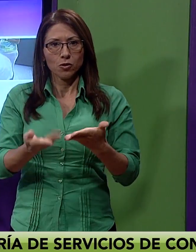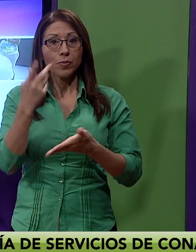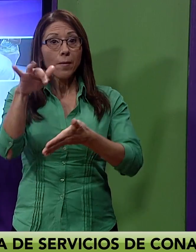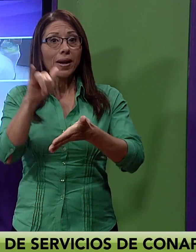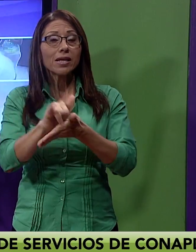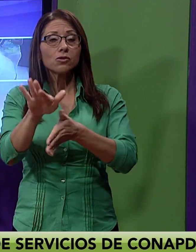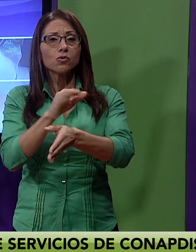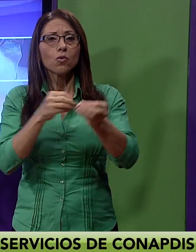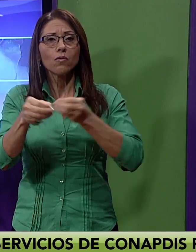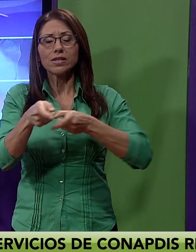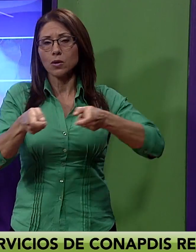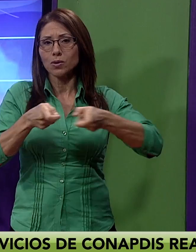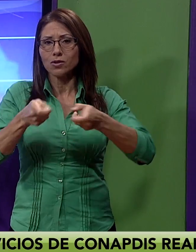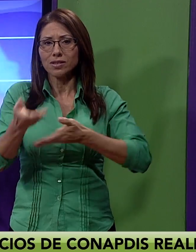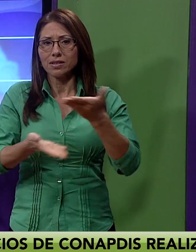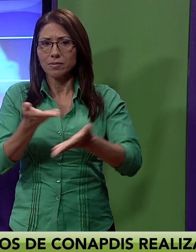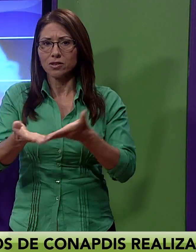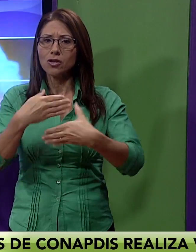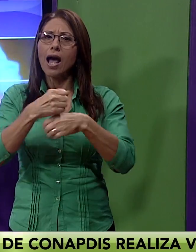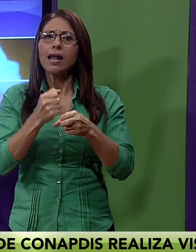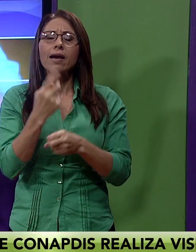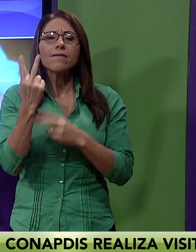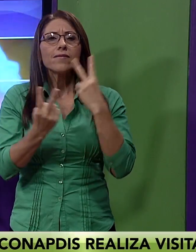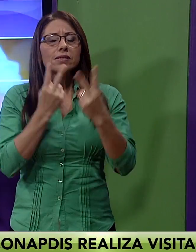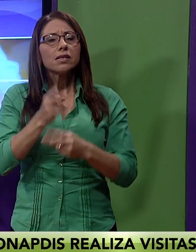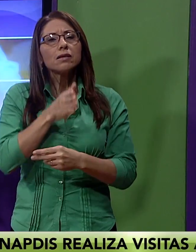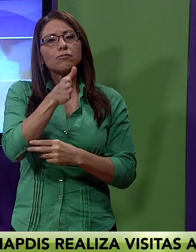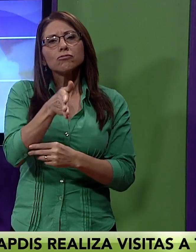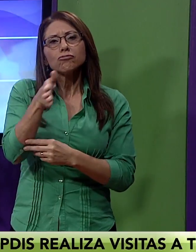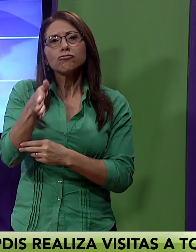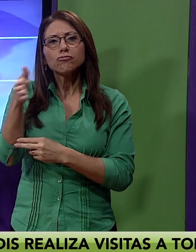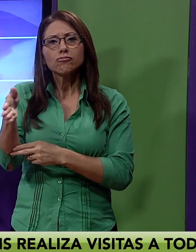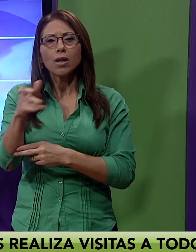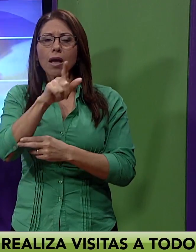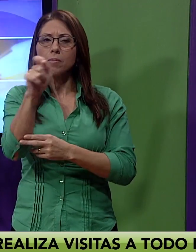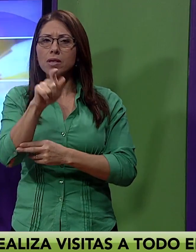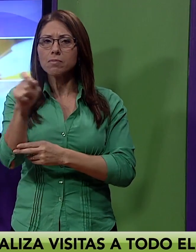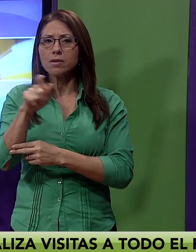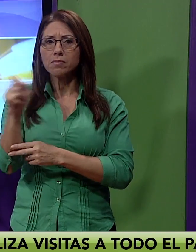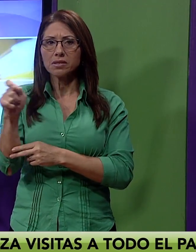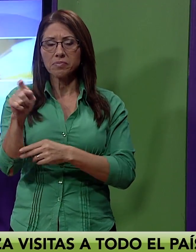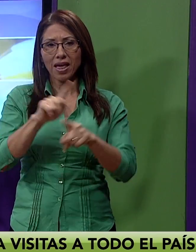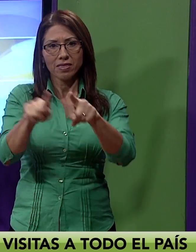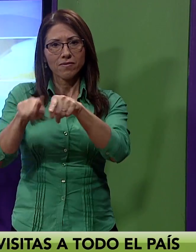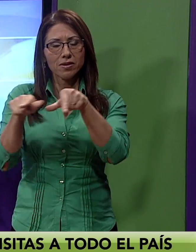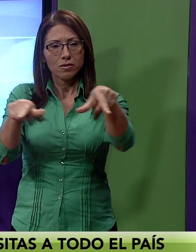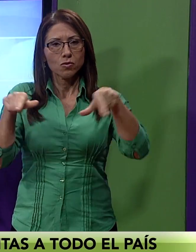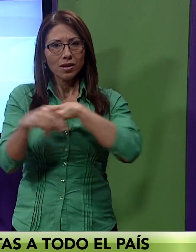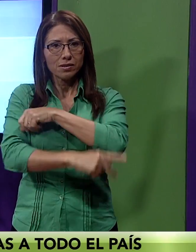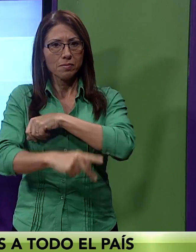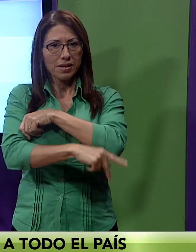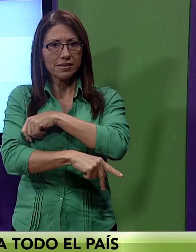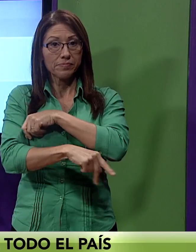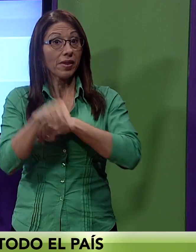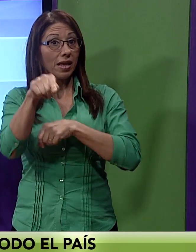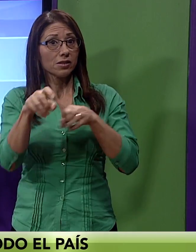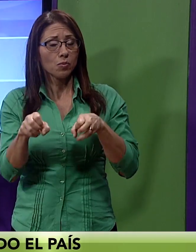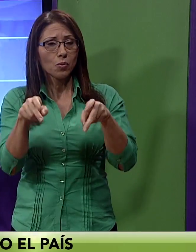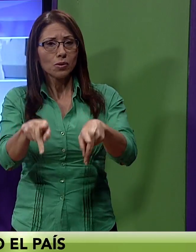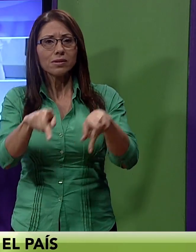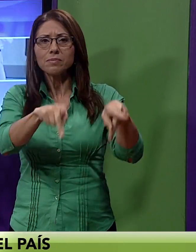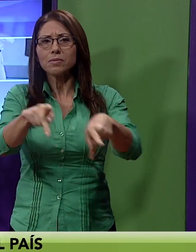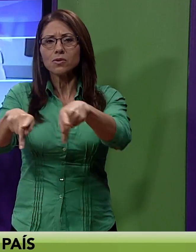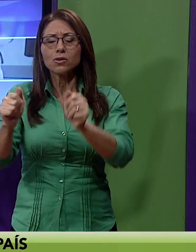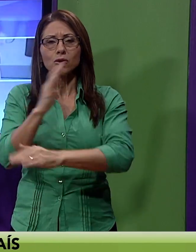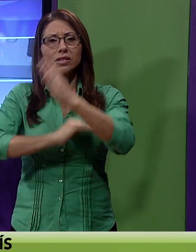su Contraloría de Servicios realizará visitas mensuales a cada región del país. En estos espacios, la población con discapacidad